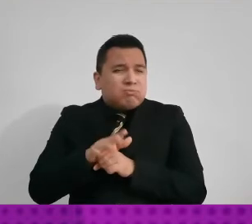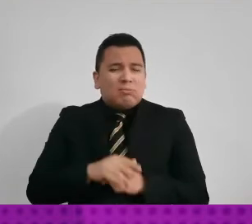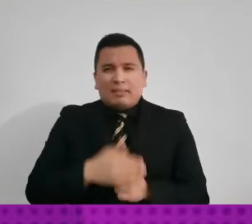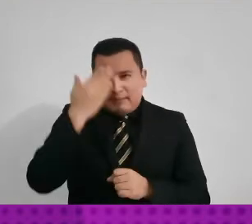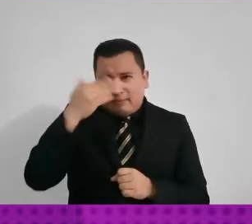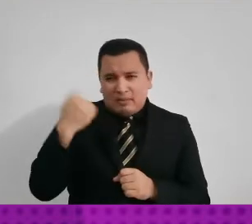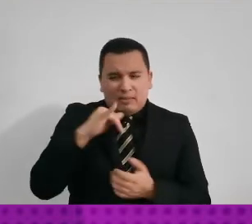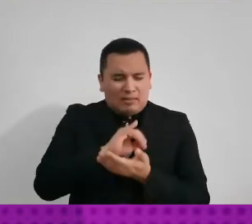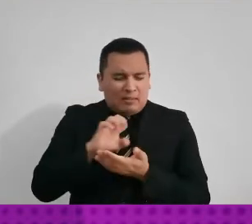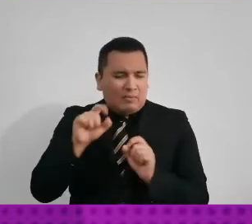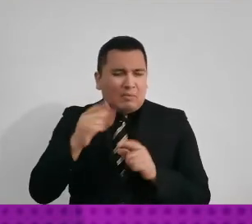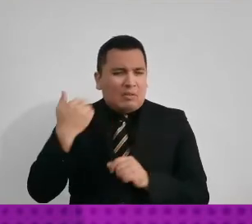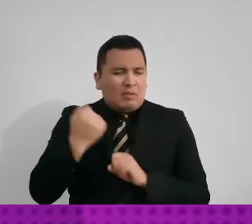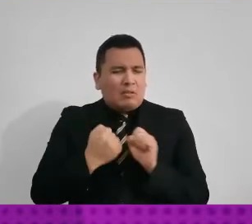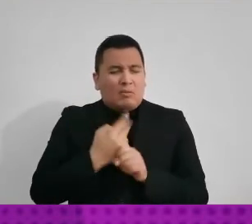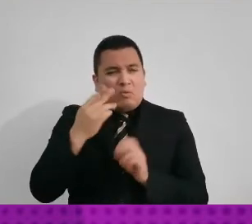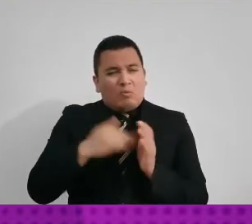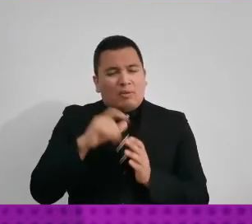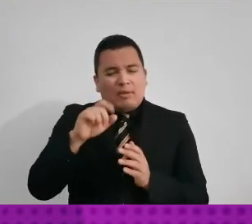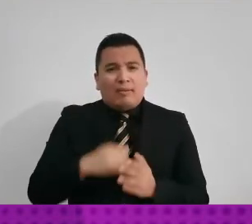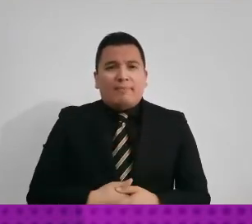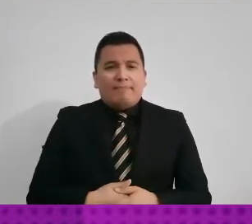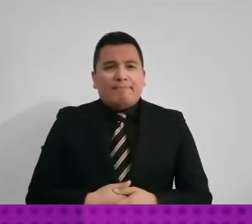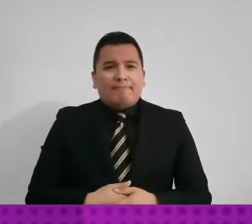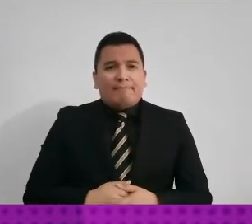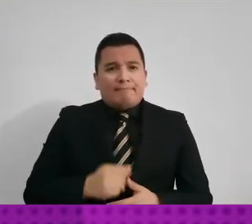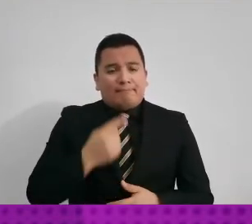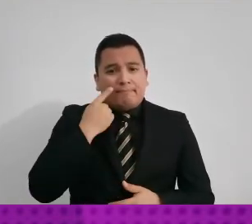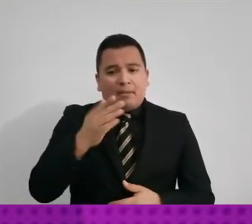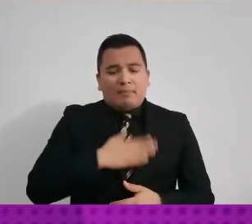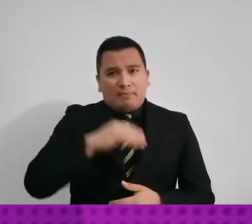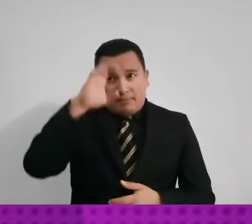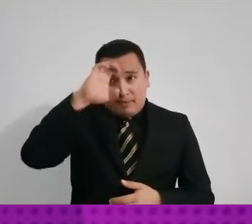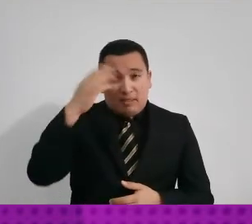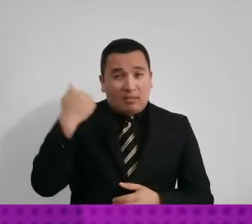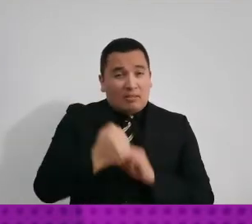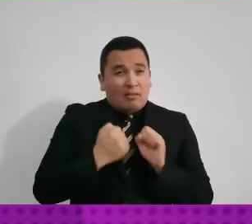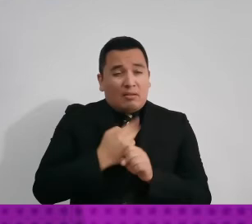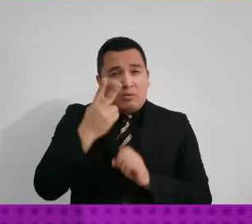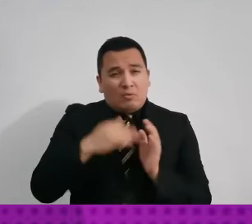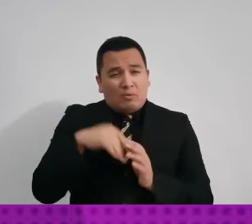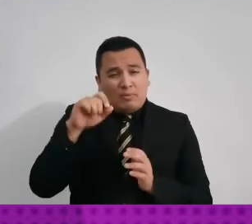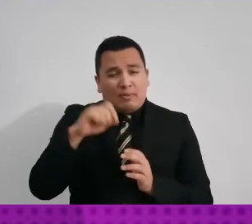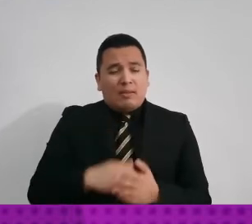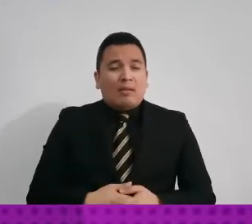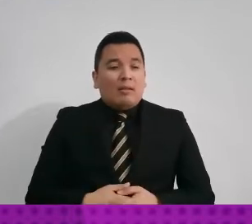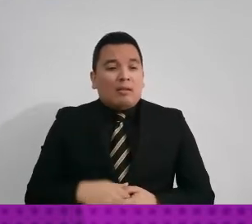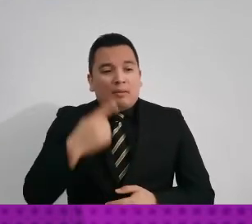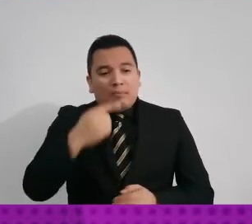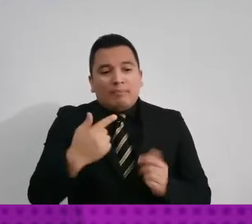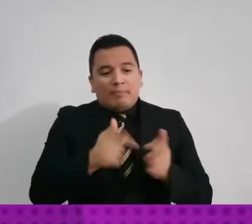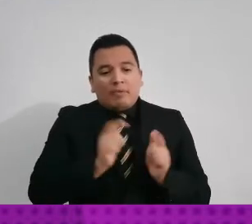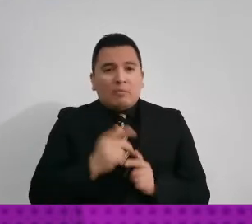cabo el Instituto Electoral ahora en 2020? Bueno, mira, pues yo, la experiencia que tuvimos de